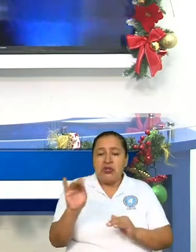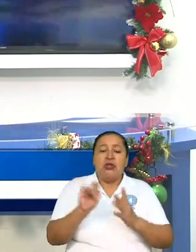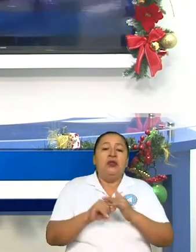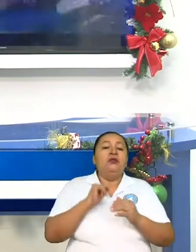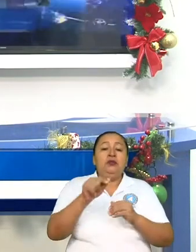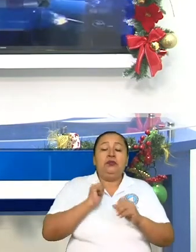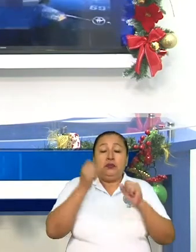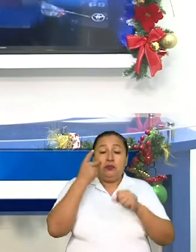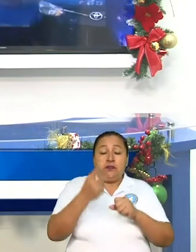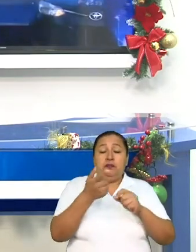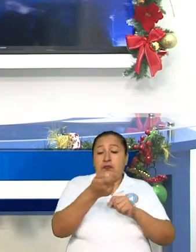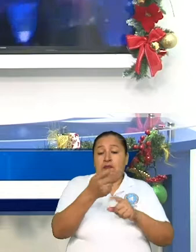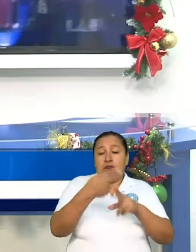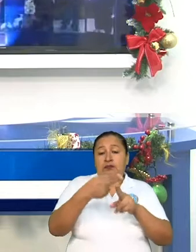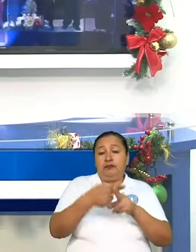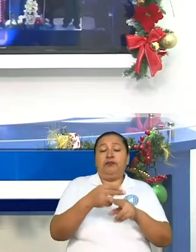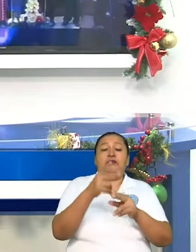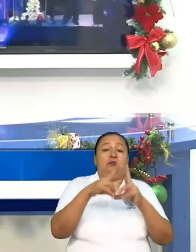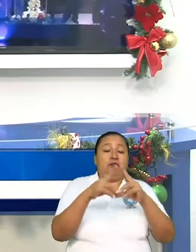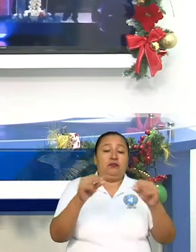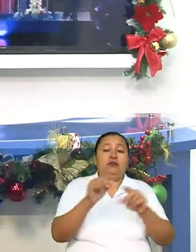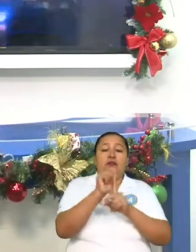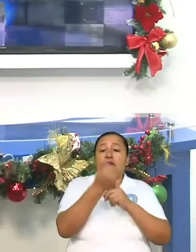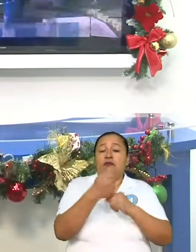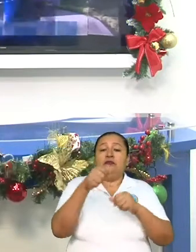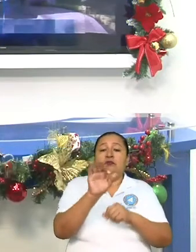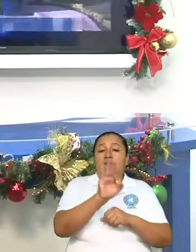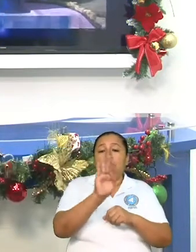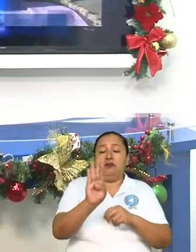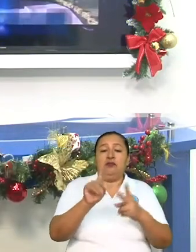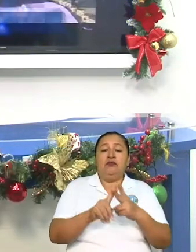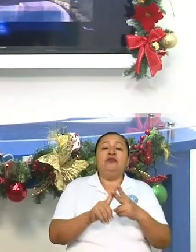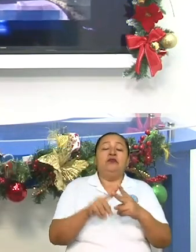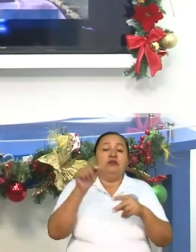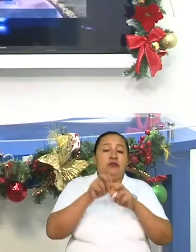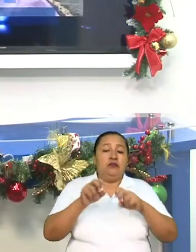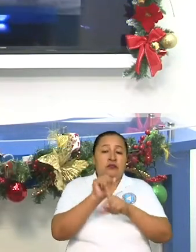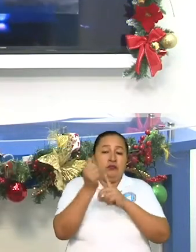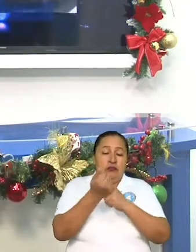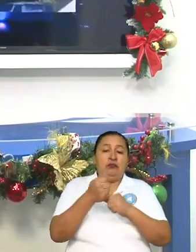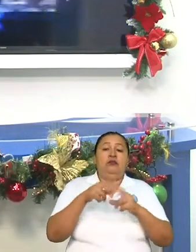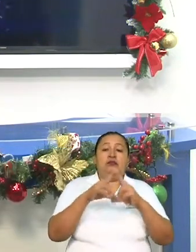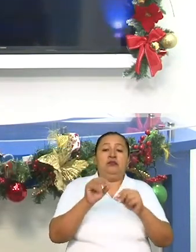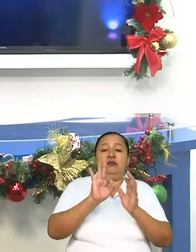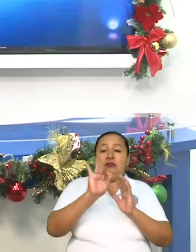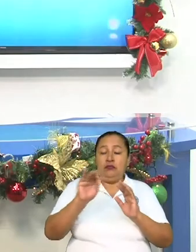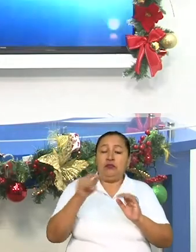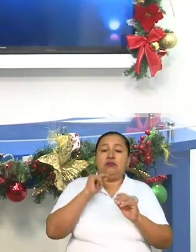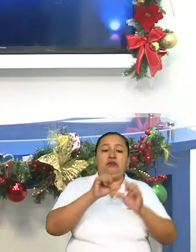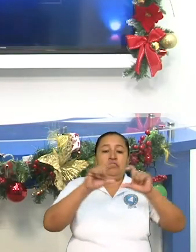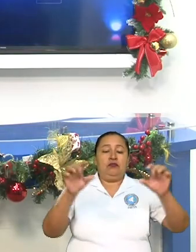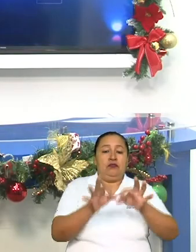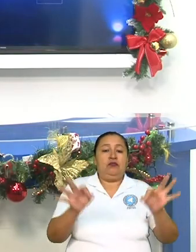nos pueden encontrar como Canal Parlamentario Nicaragua en Facebook y CParlamento Nic en Twitter. De inmediato les dejamos con los titulares de